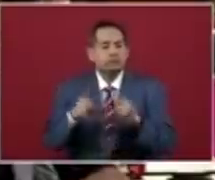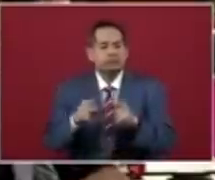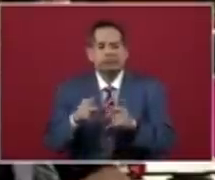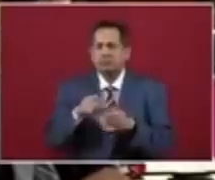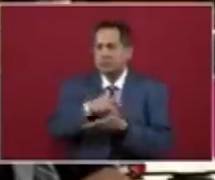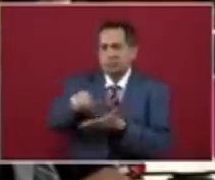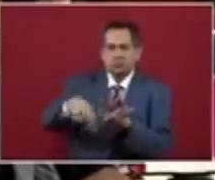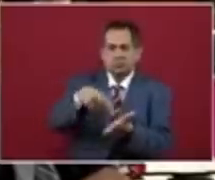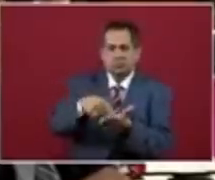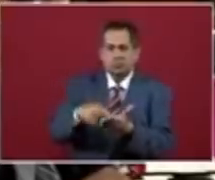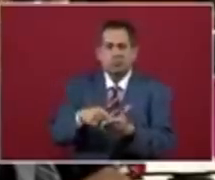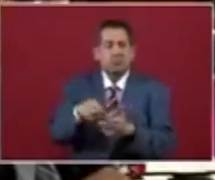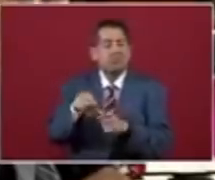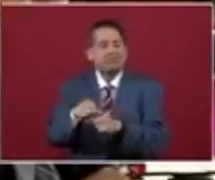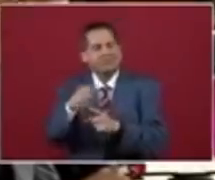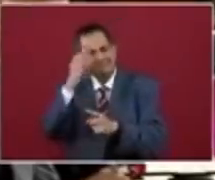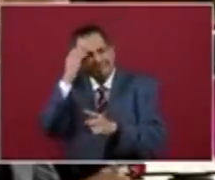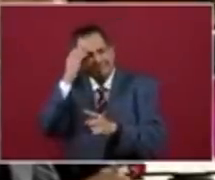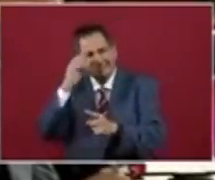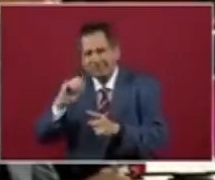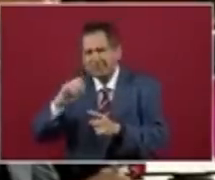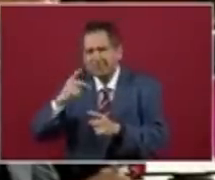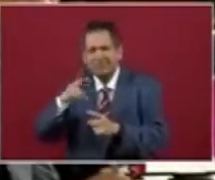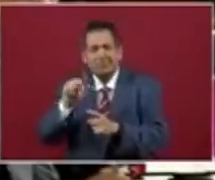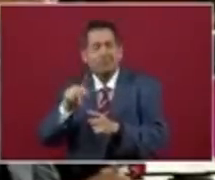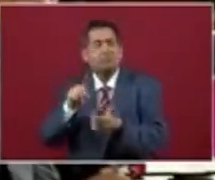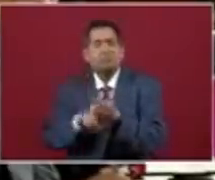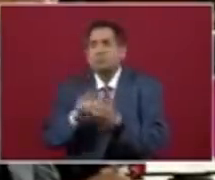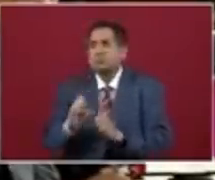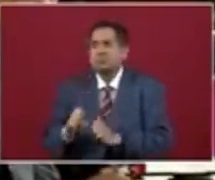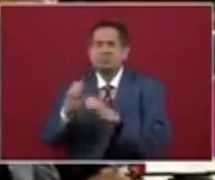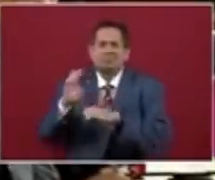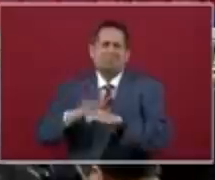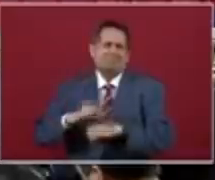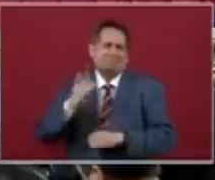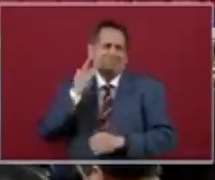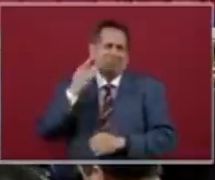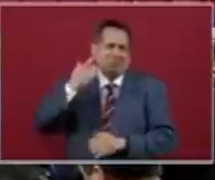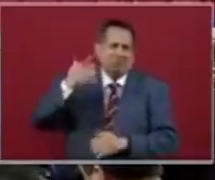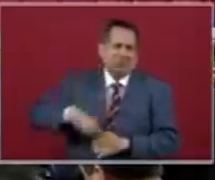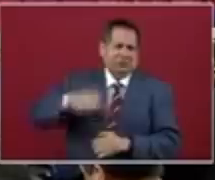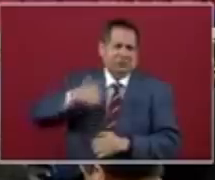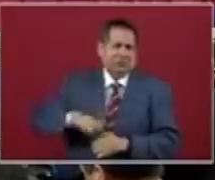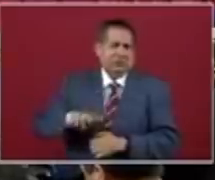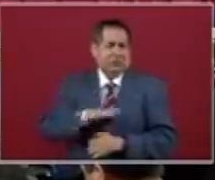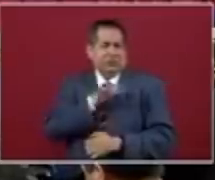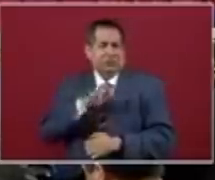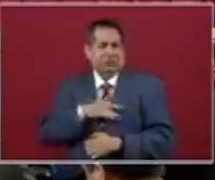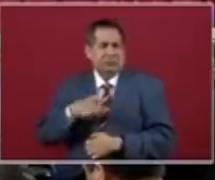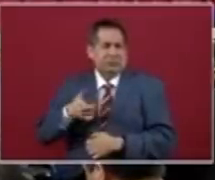donde Oprah Winfrey tenía un condominio, lo que parece